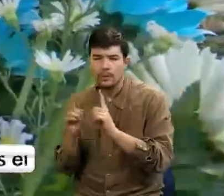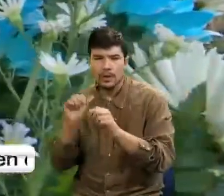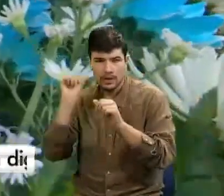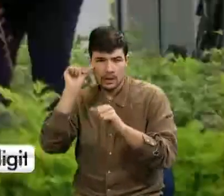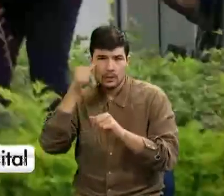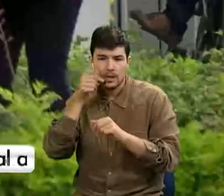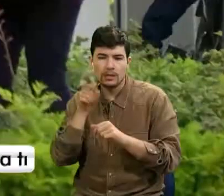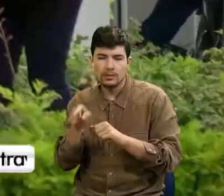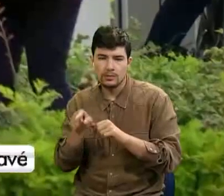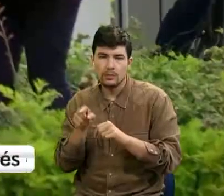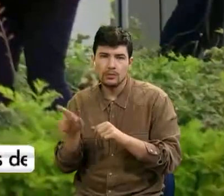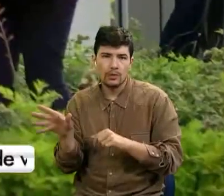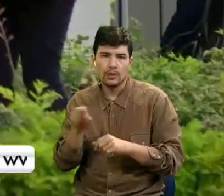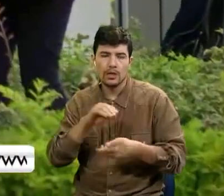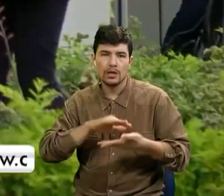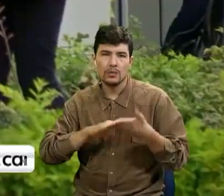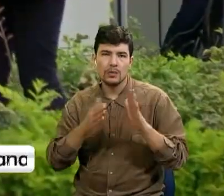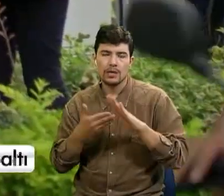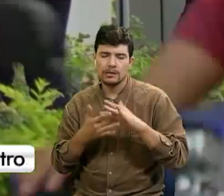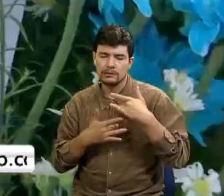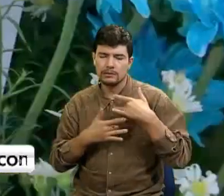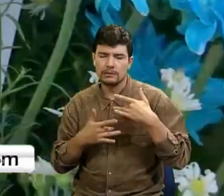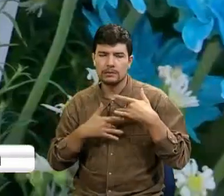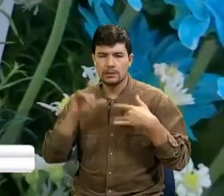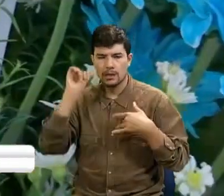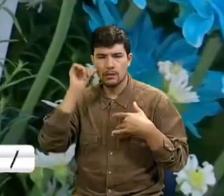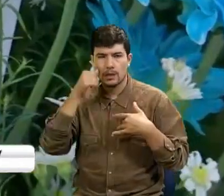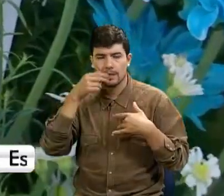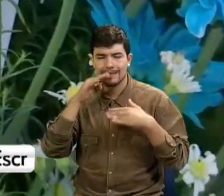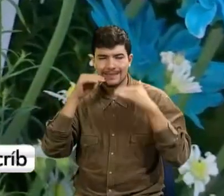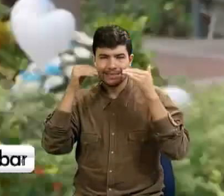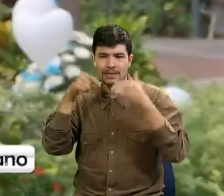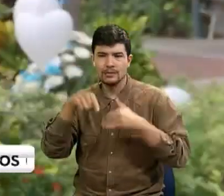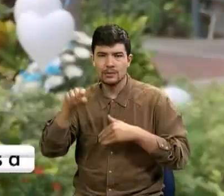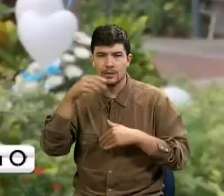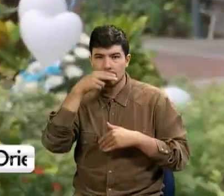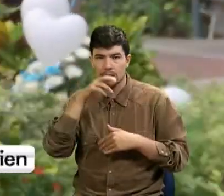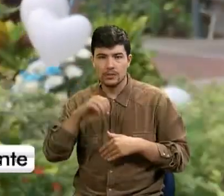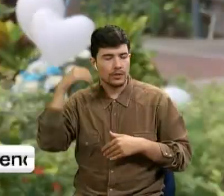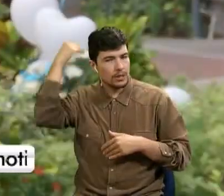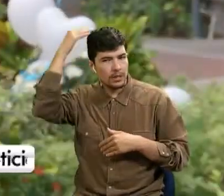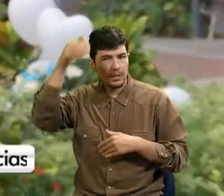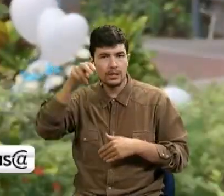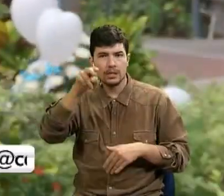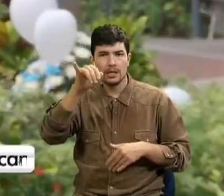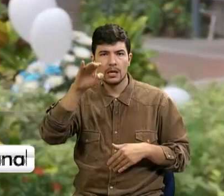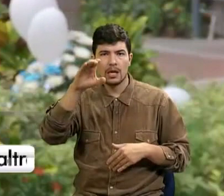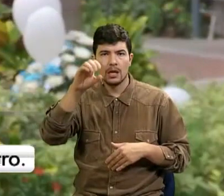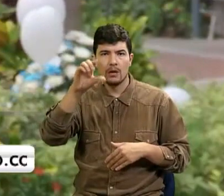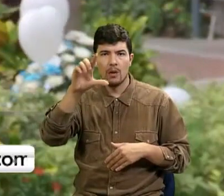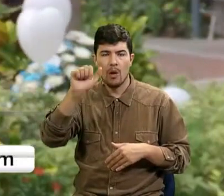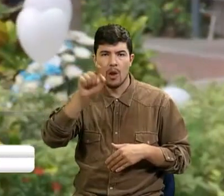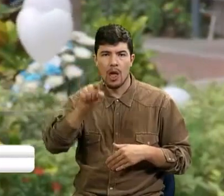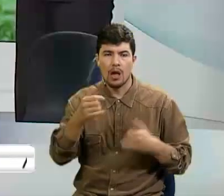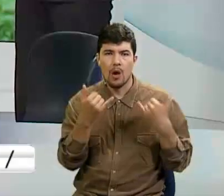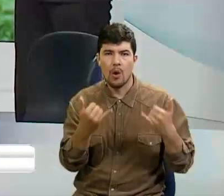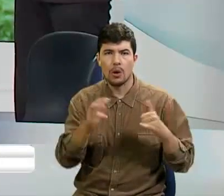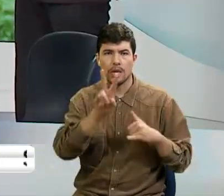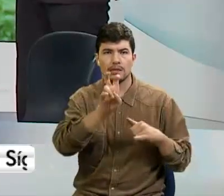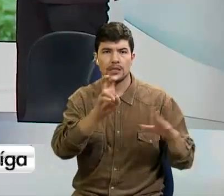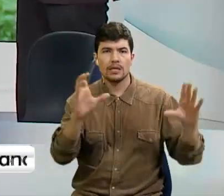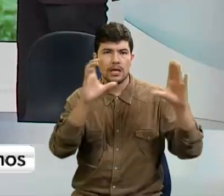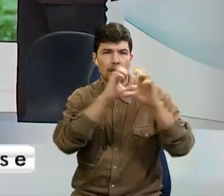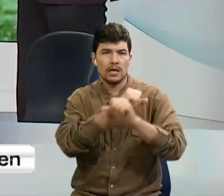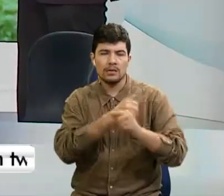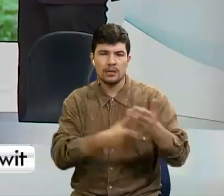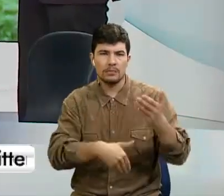luto de esta comunidad mientras recuerdan La sonrisa del inocente Nicolás hoy hacia las 7 de la noche está programada la